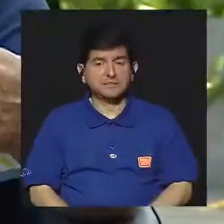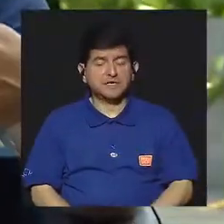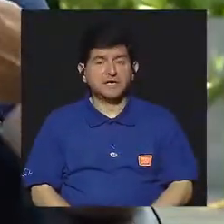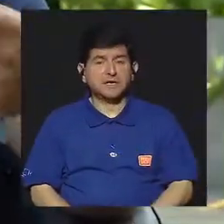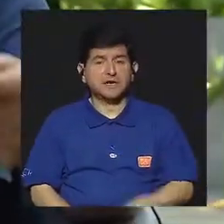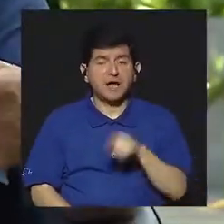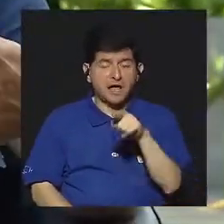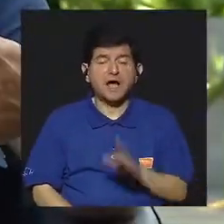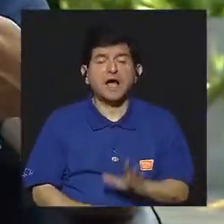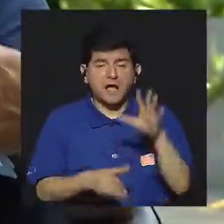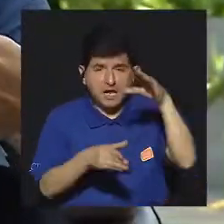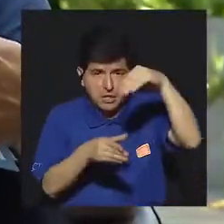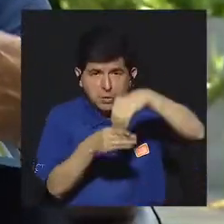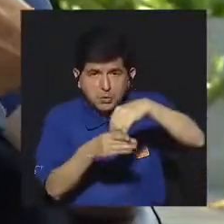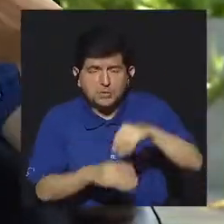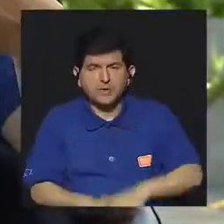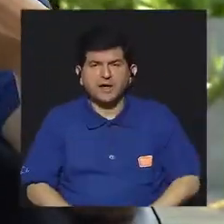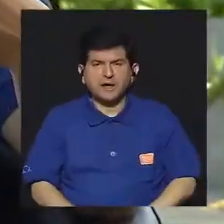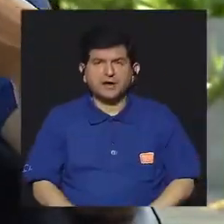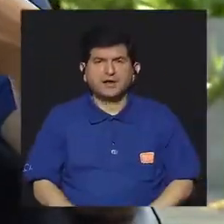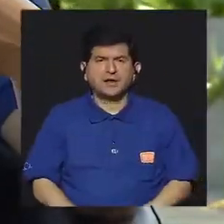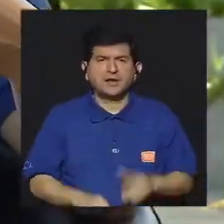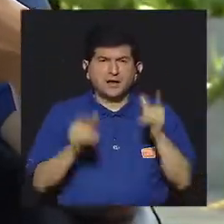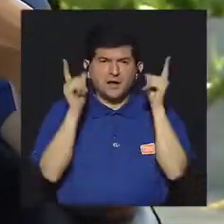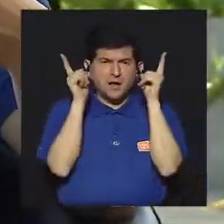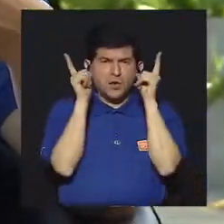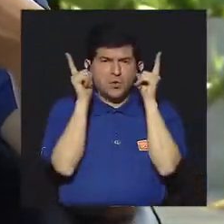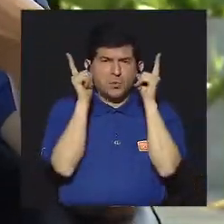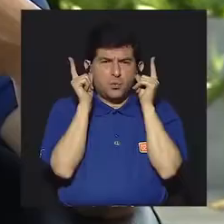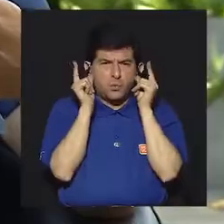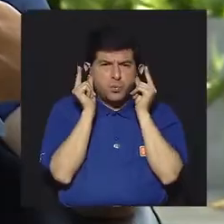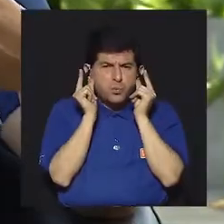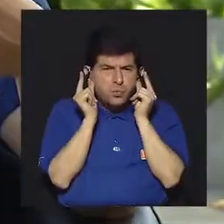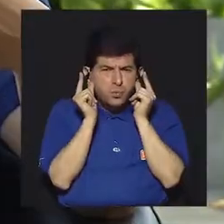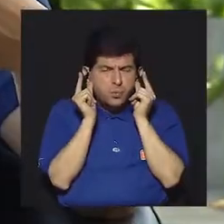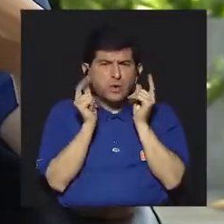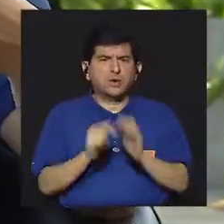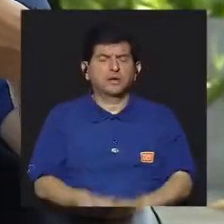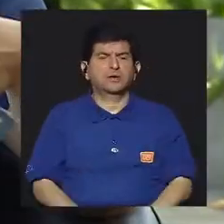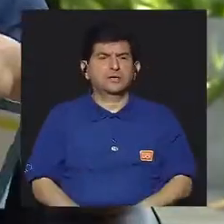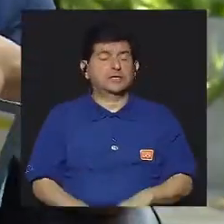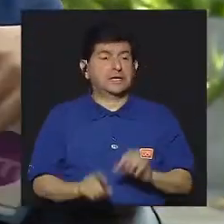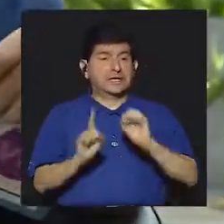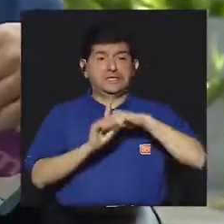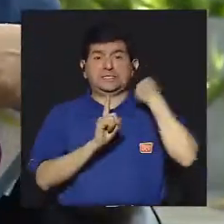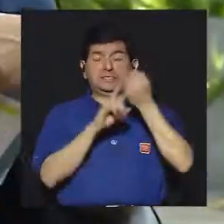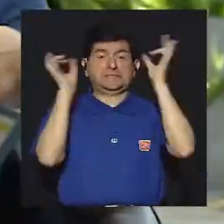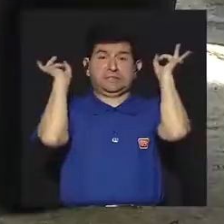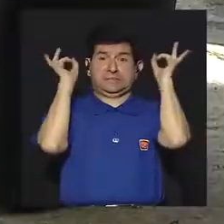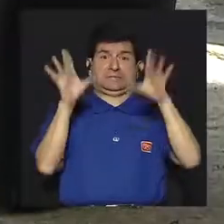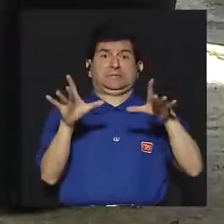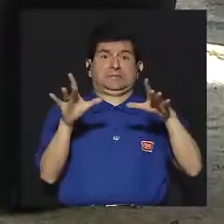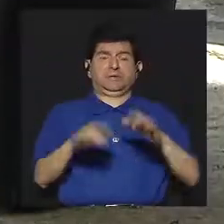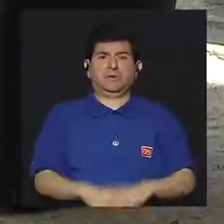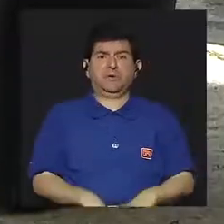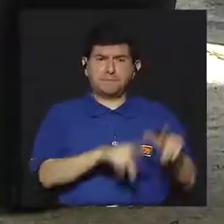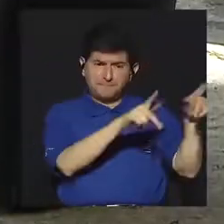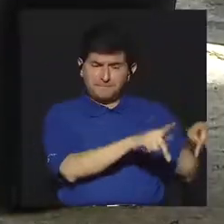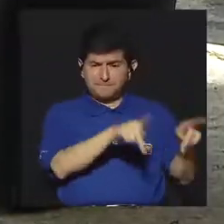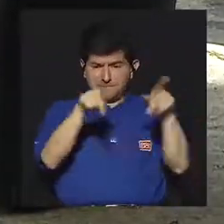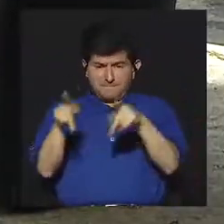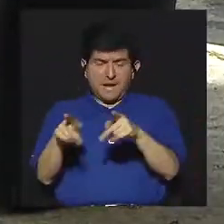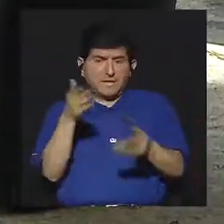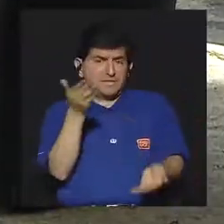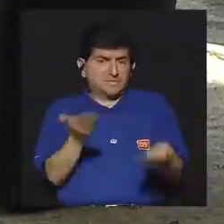vamos a incorporarla? Porque es que la pérdida de un oído es una catástrofe. O sea, las